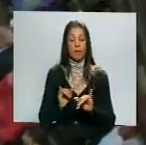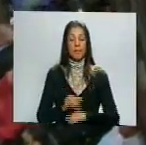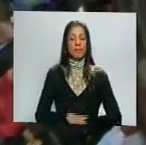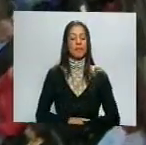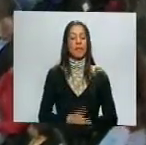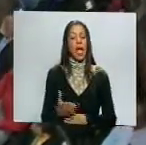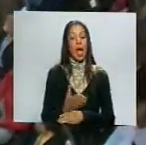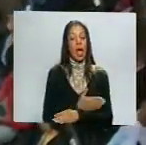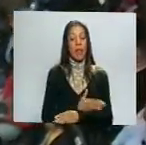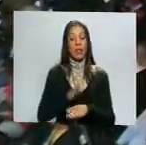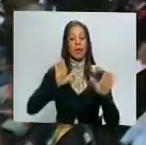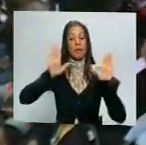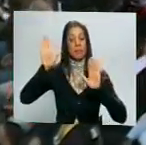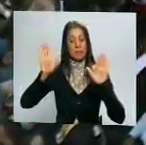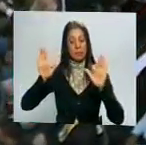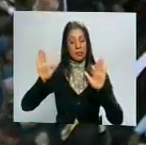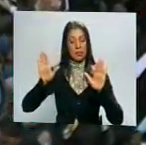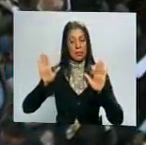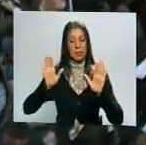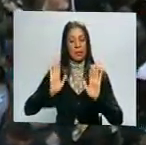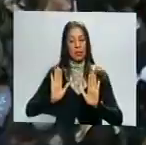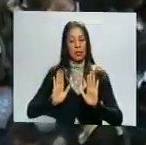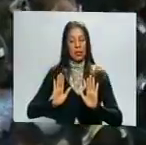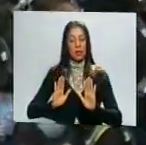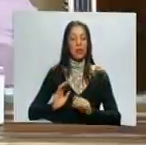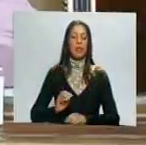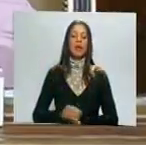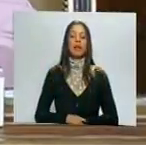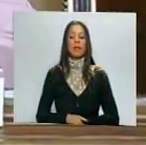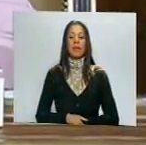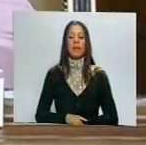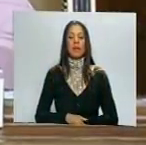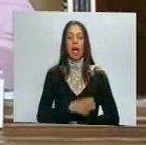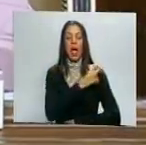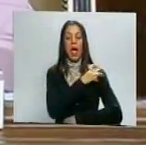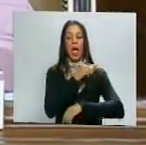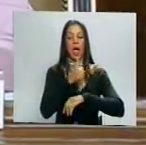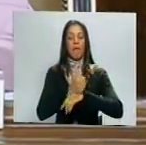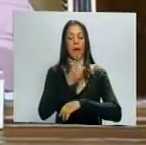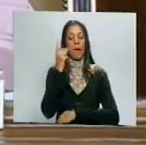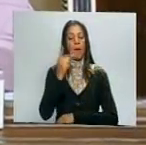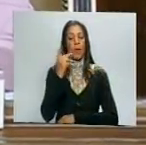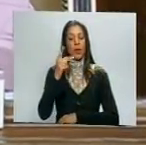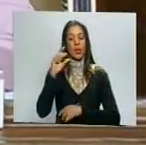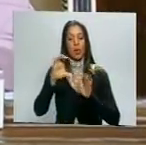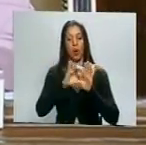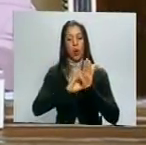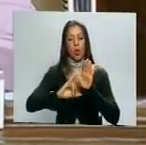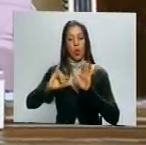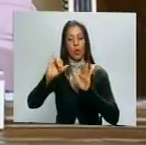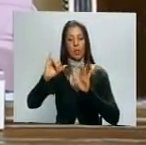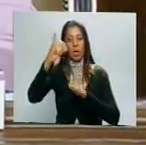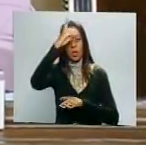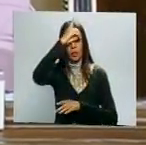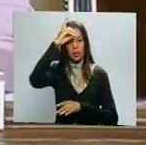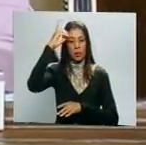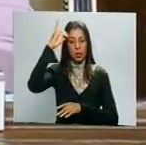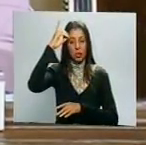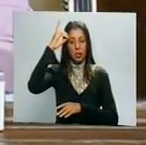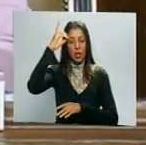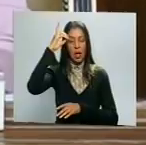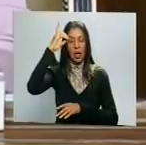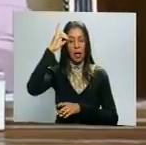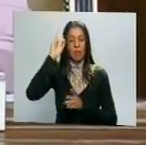someter a votación, yo voy a invitar al jefe político de la Asamblea Constituyente, al constituyente Diosdado Cabello, para que